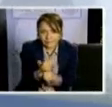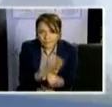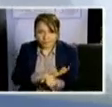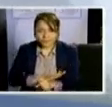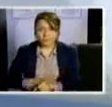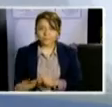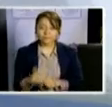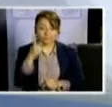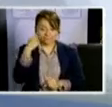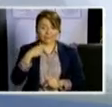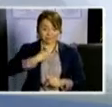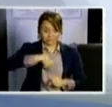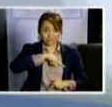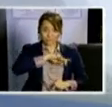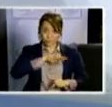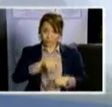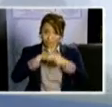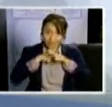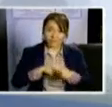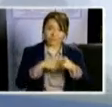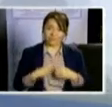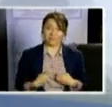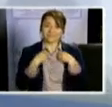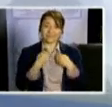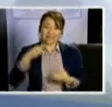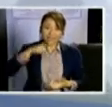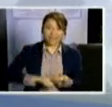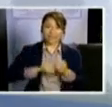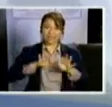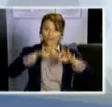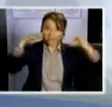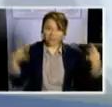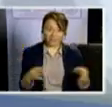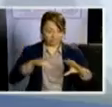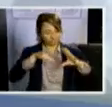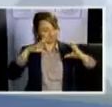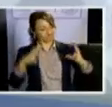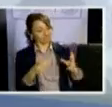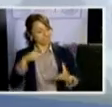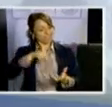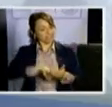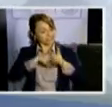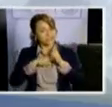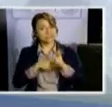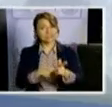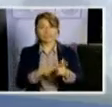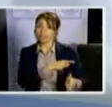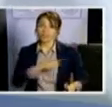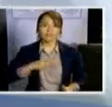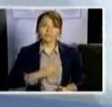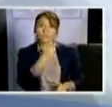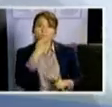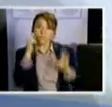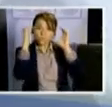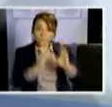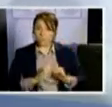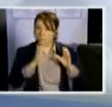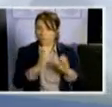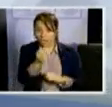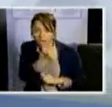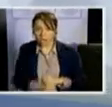todos tenemos un objetivo común, conservar el planeta. Eso es lo más importante para nuestra especie. Transitar a